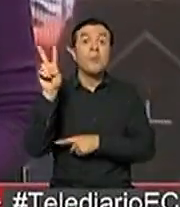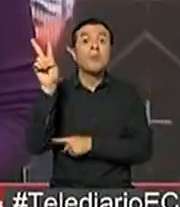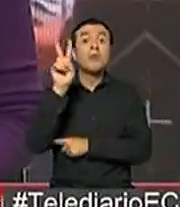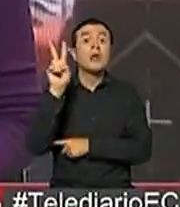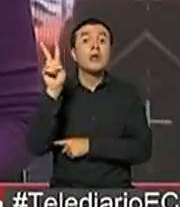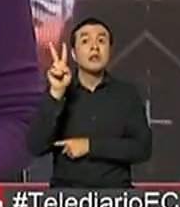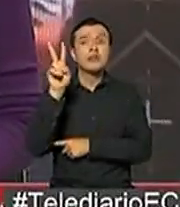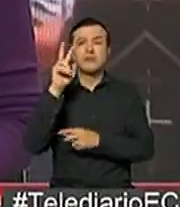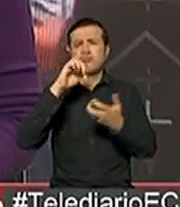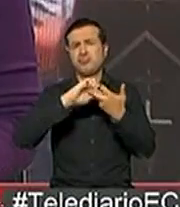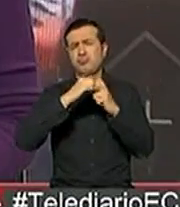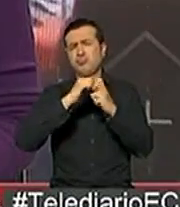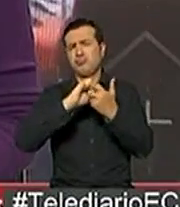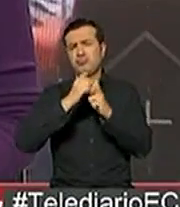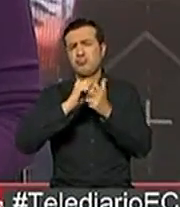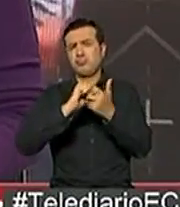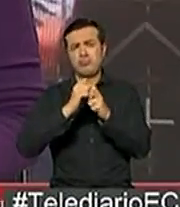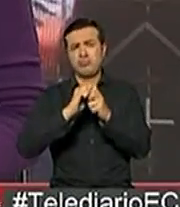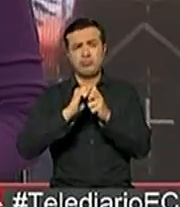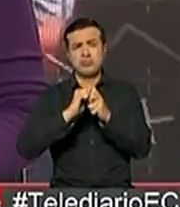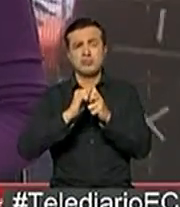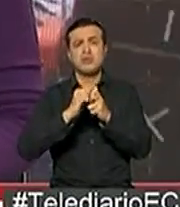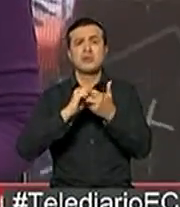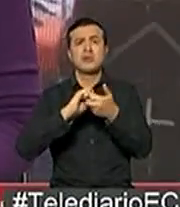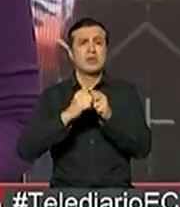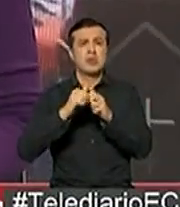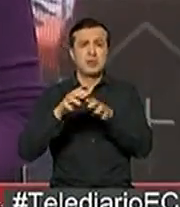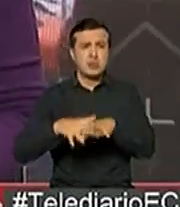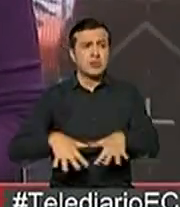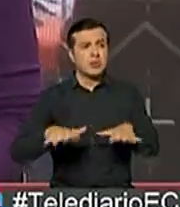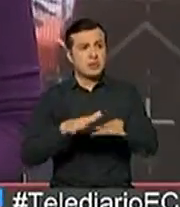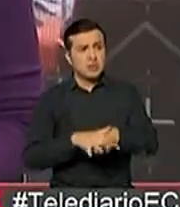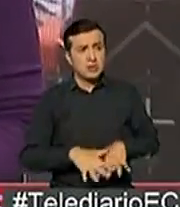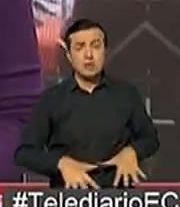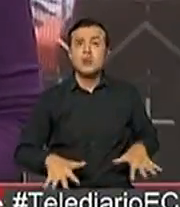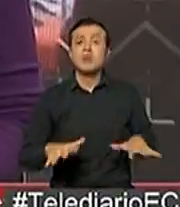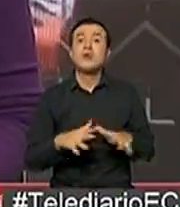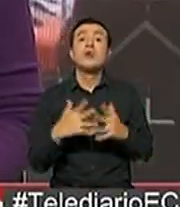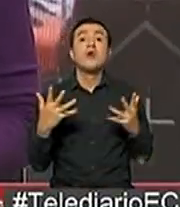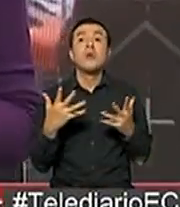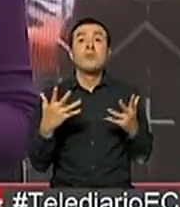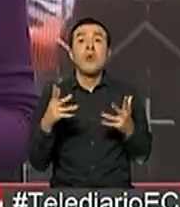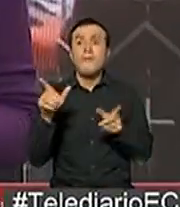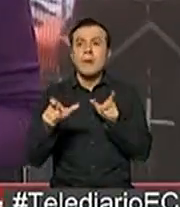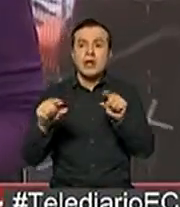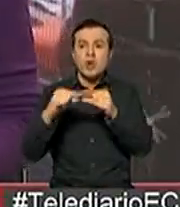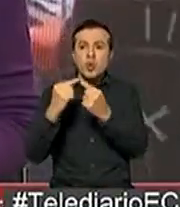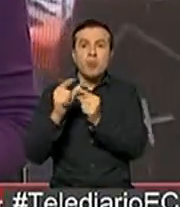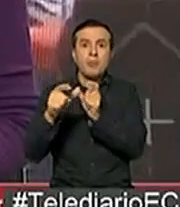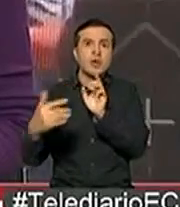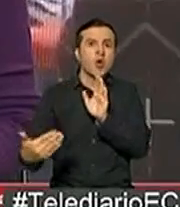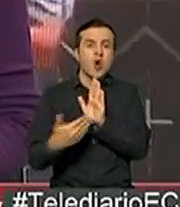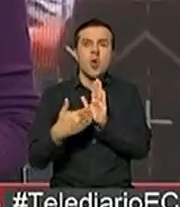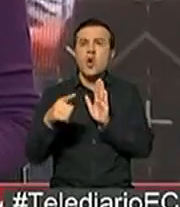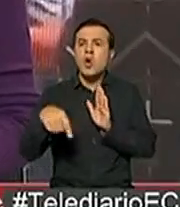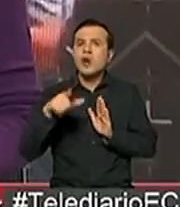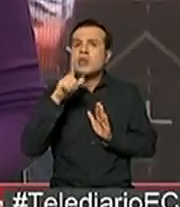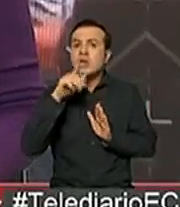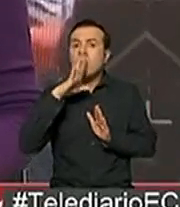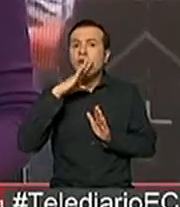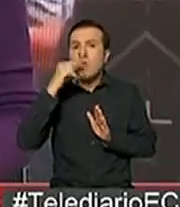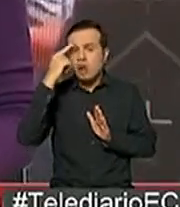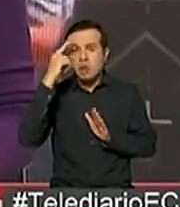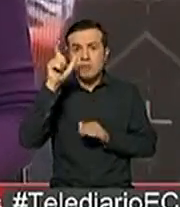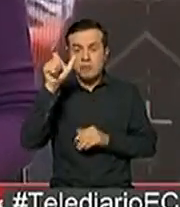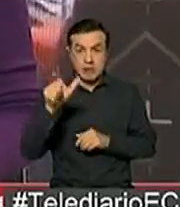que los desmanes ocurridos durante las manifestaciones responden a un intento de golpe de estado por parte del correísmo y el mandatario